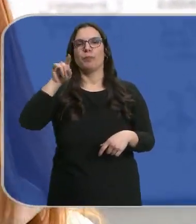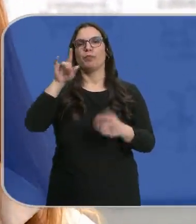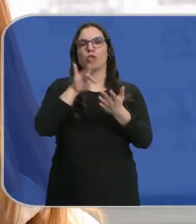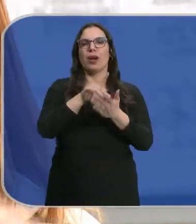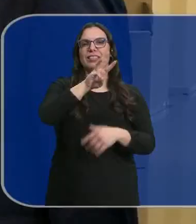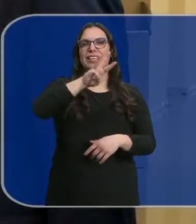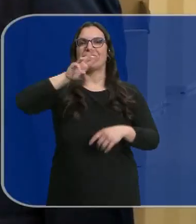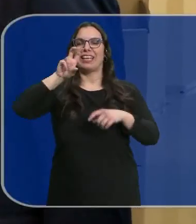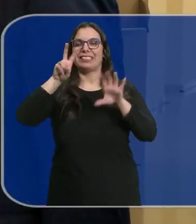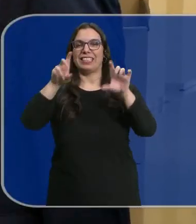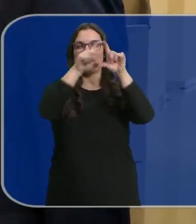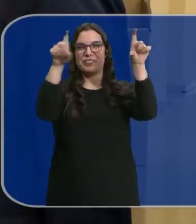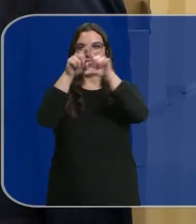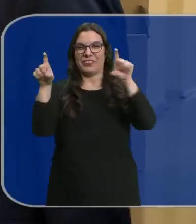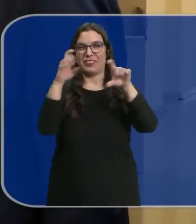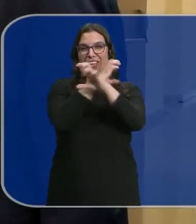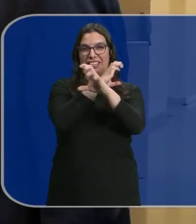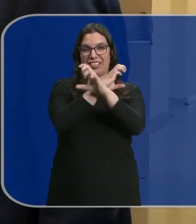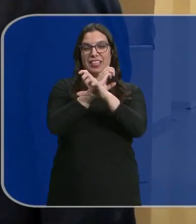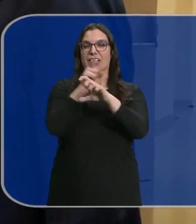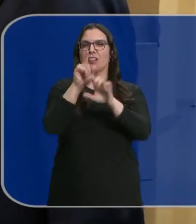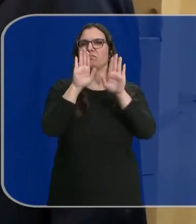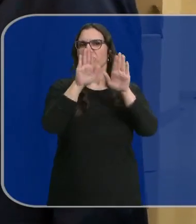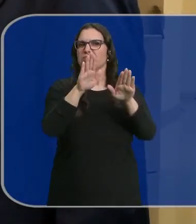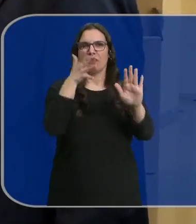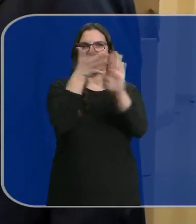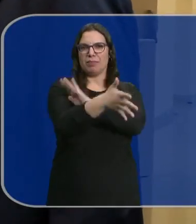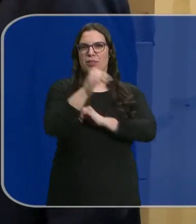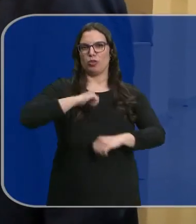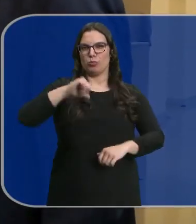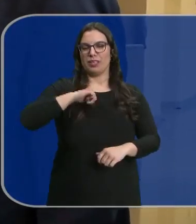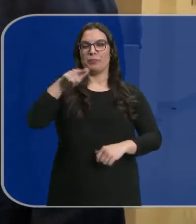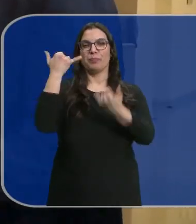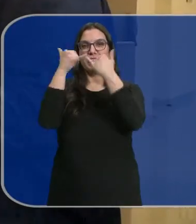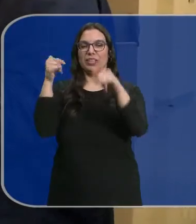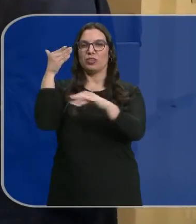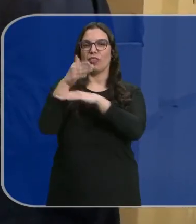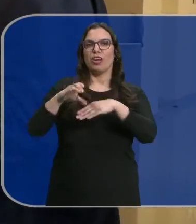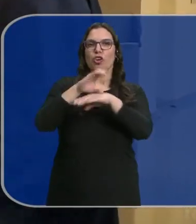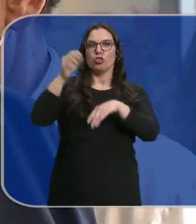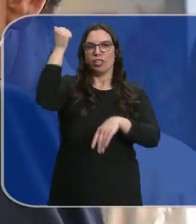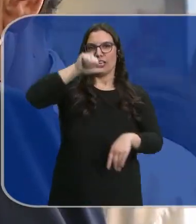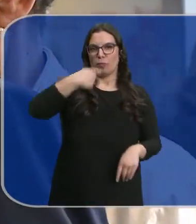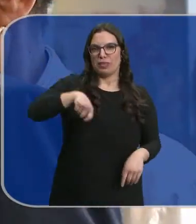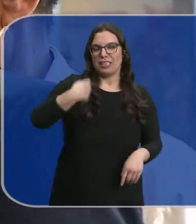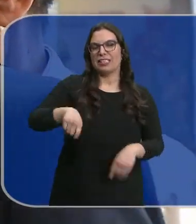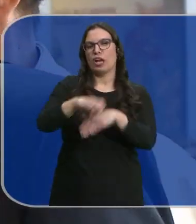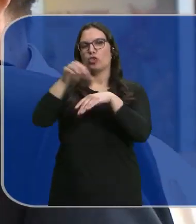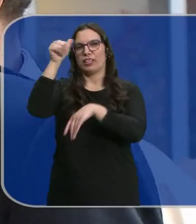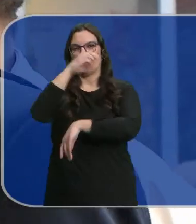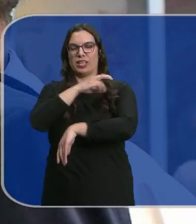por 37 viñetas que se quedarán en este hospital de forma permanente. A este acto han acudido el consejero de Presidencia y de